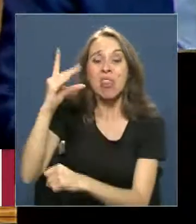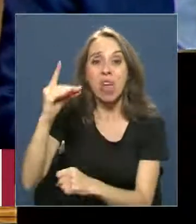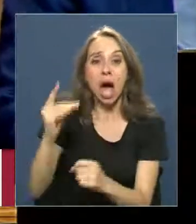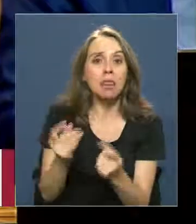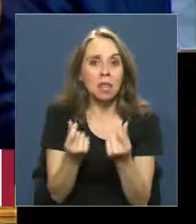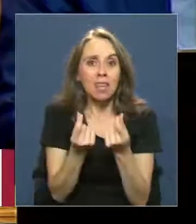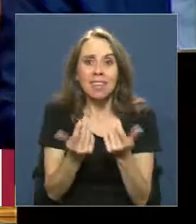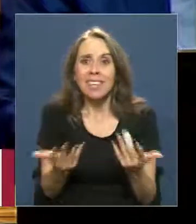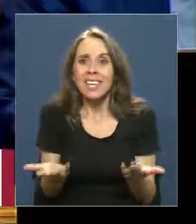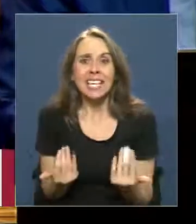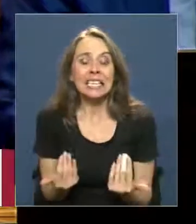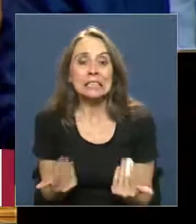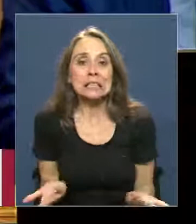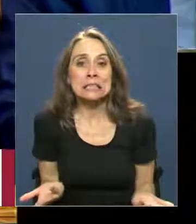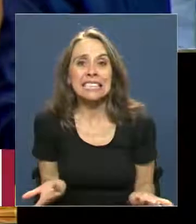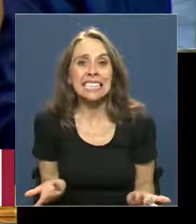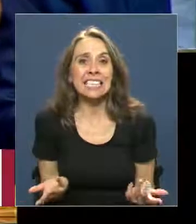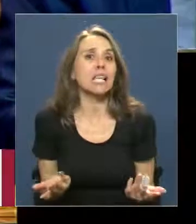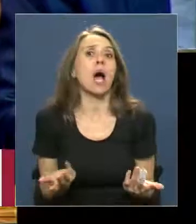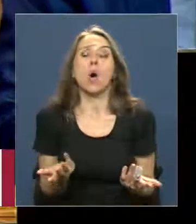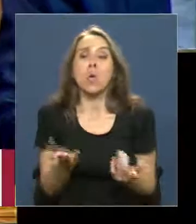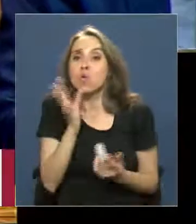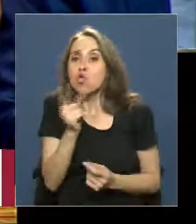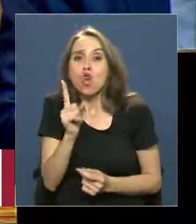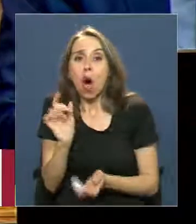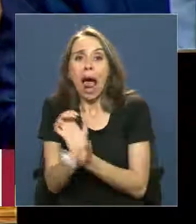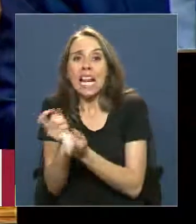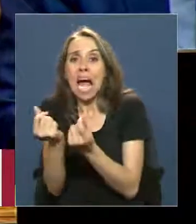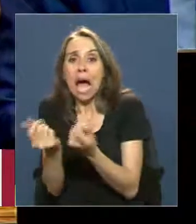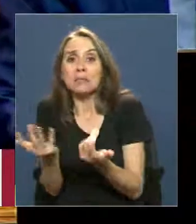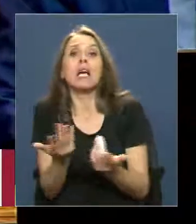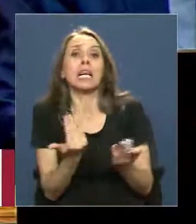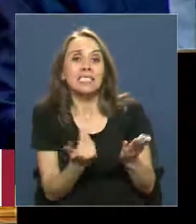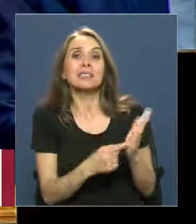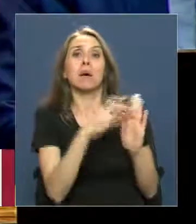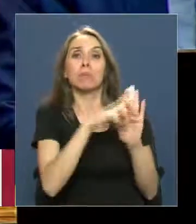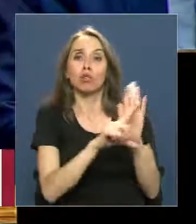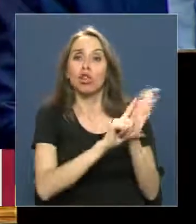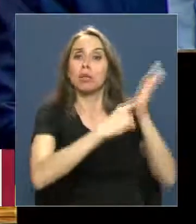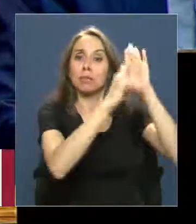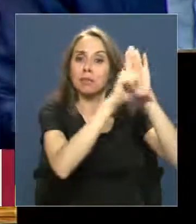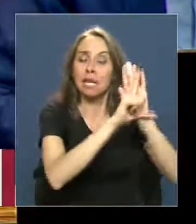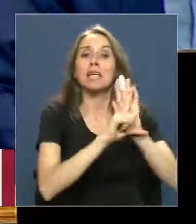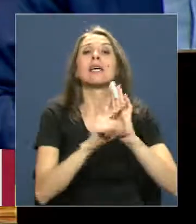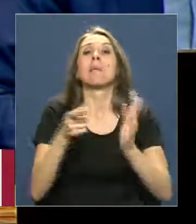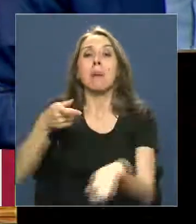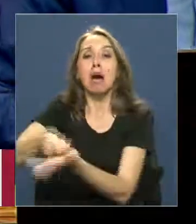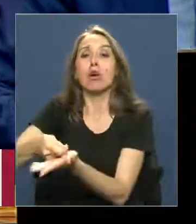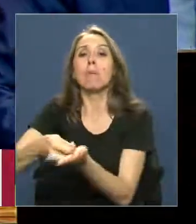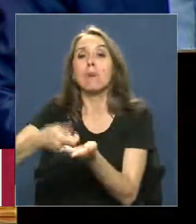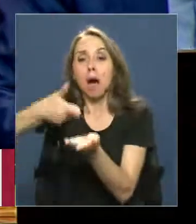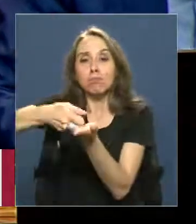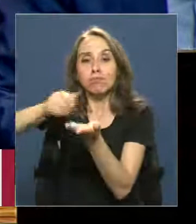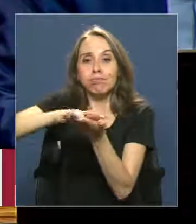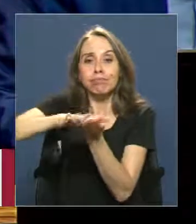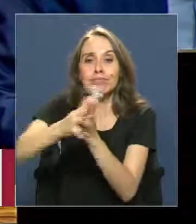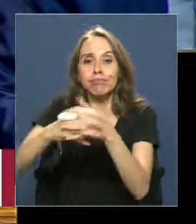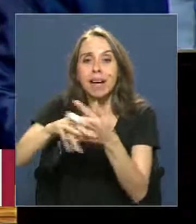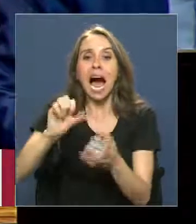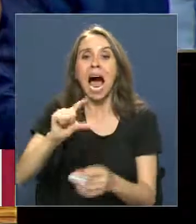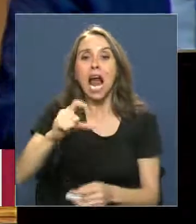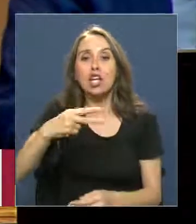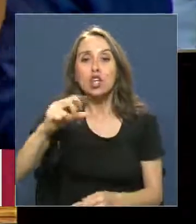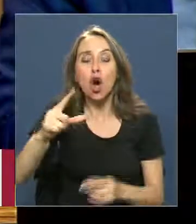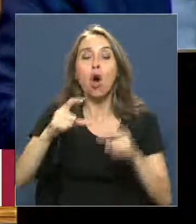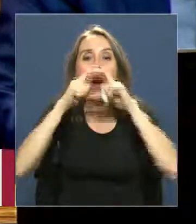hace mucho sentido este tipo de proyecto. Se mencionaba acá el alcohol gel y las mascarillas. Hoy día el presidente,